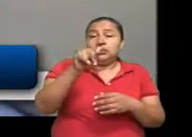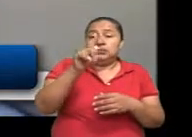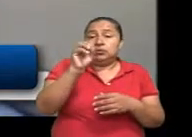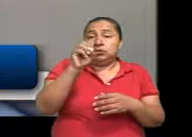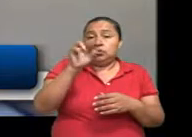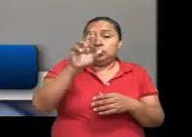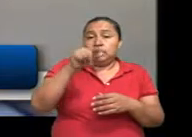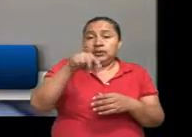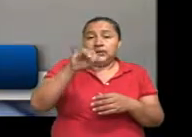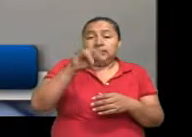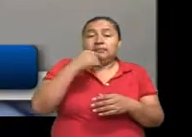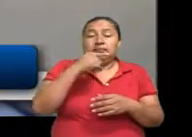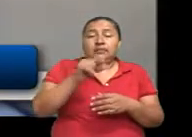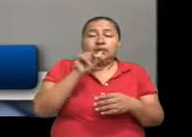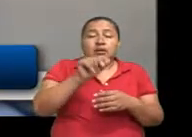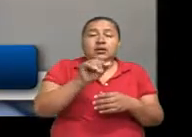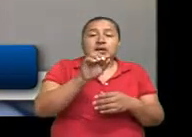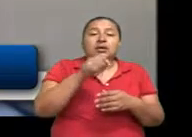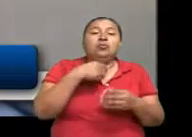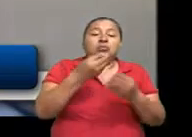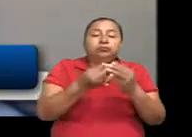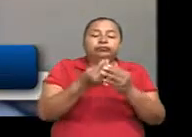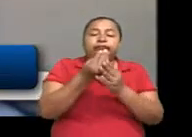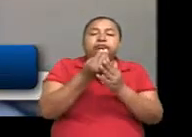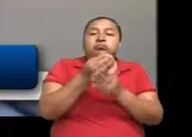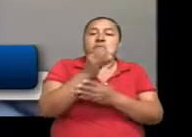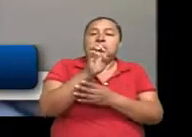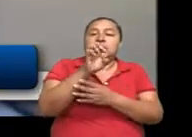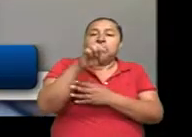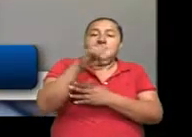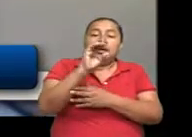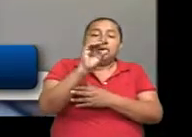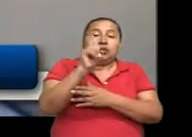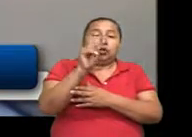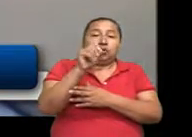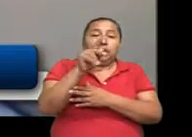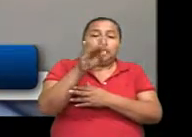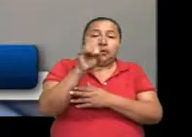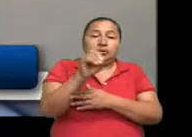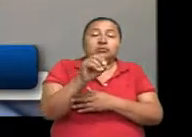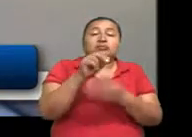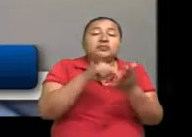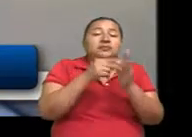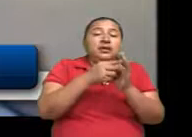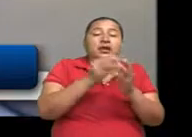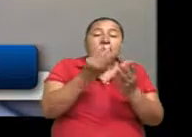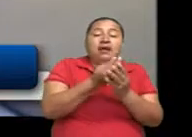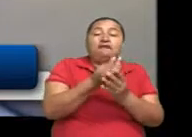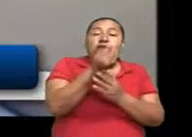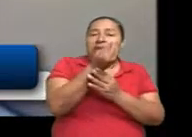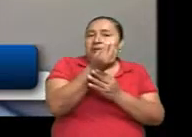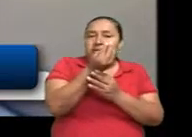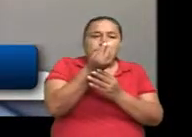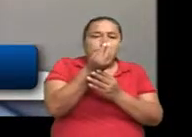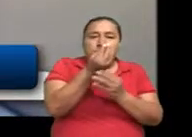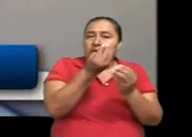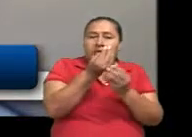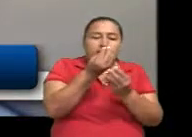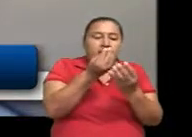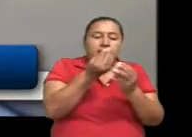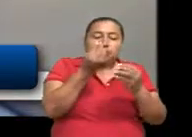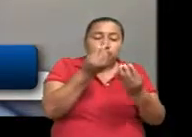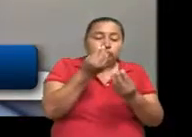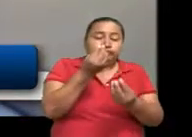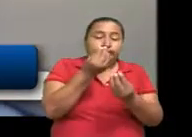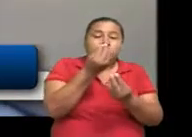testículo ectópico. ¿Ya? Los ectópicos son los que no están en el lugar que deberíamos de encontrar, que puede ser en el